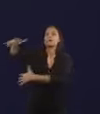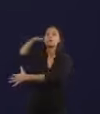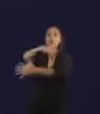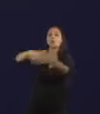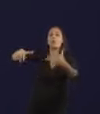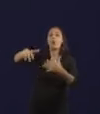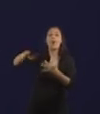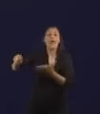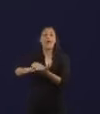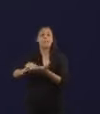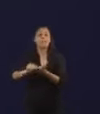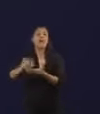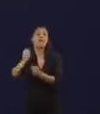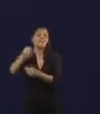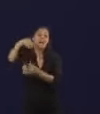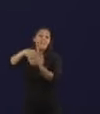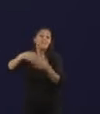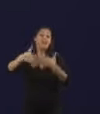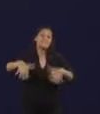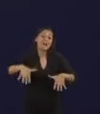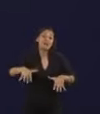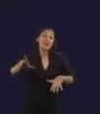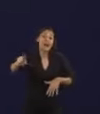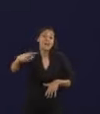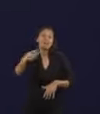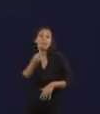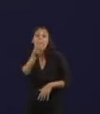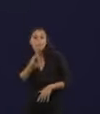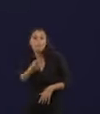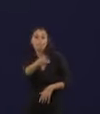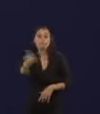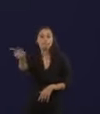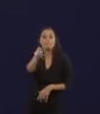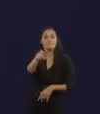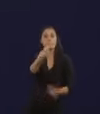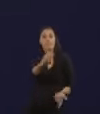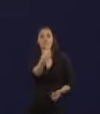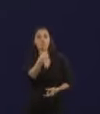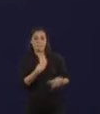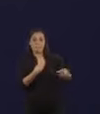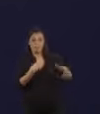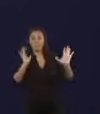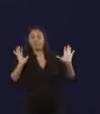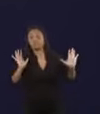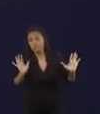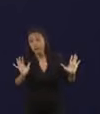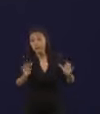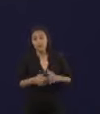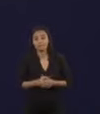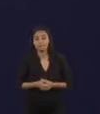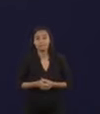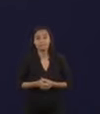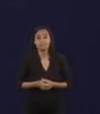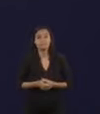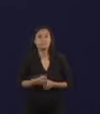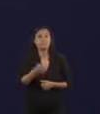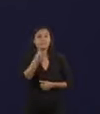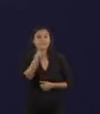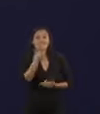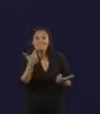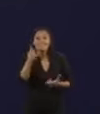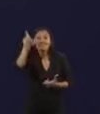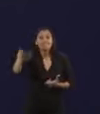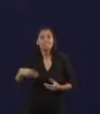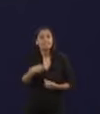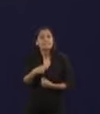de casa rosada que por eso me lo nombrá eh efectivamente si alguien sintió que eso fue